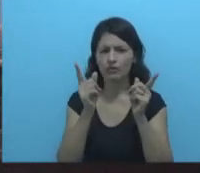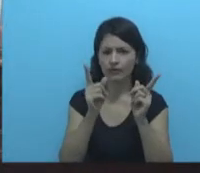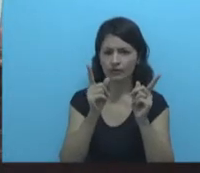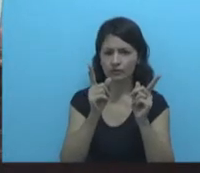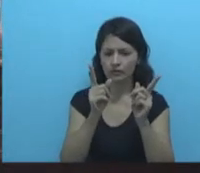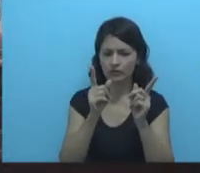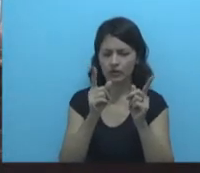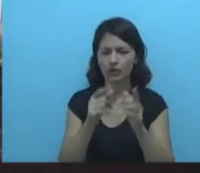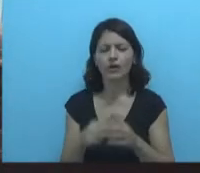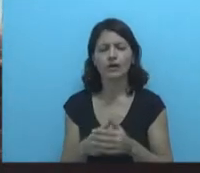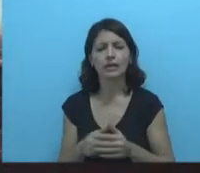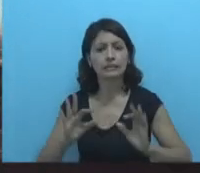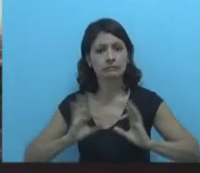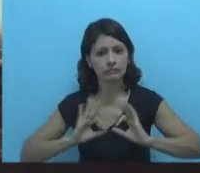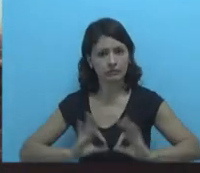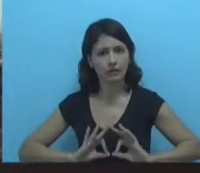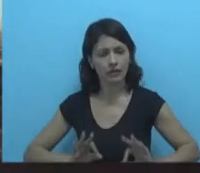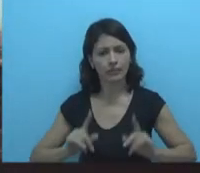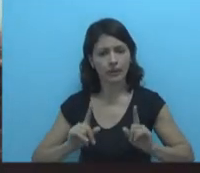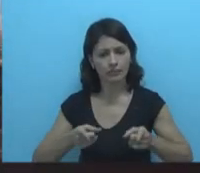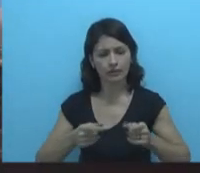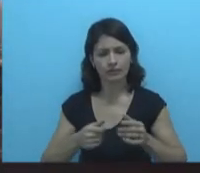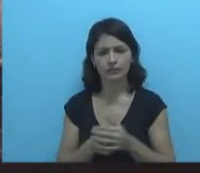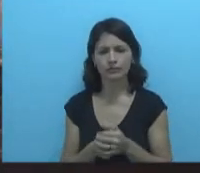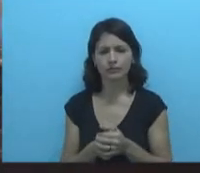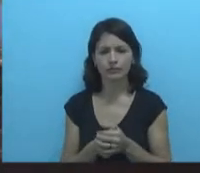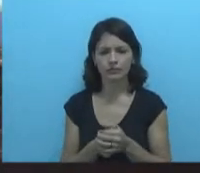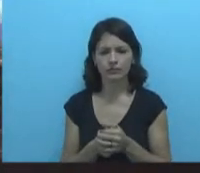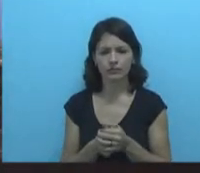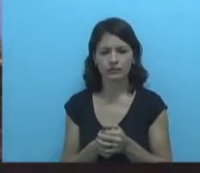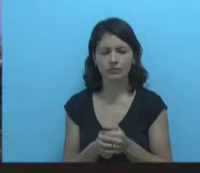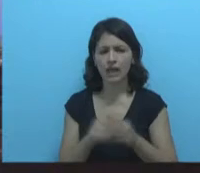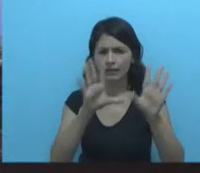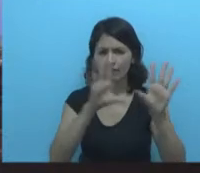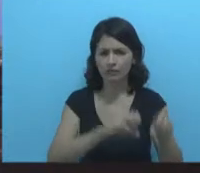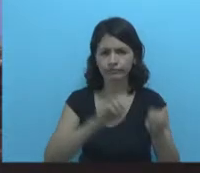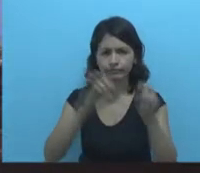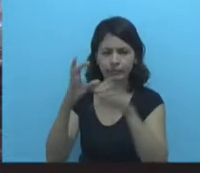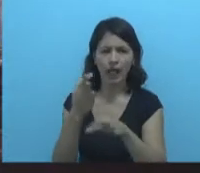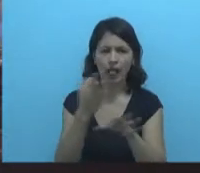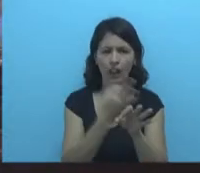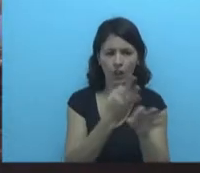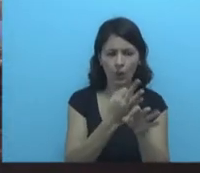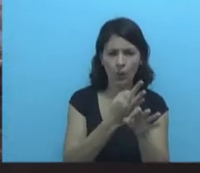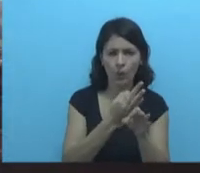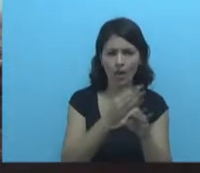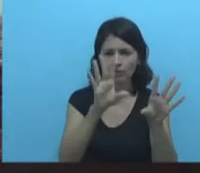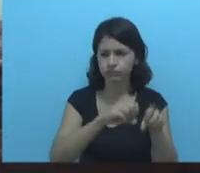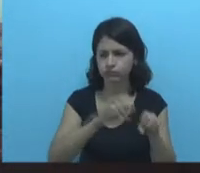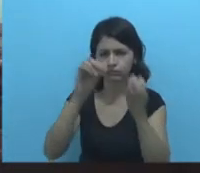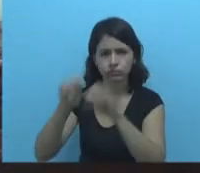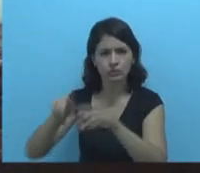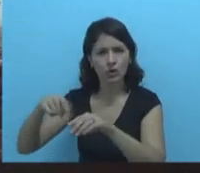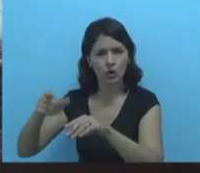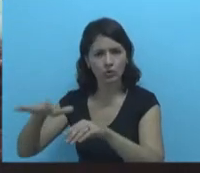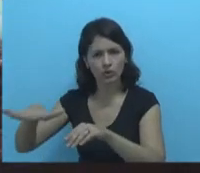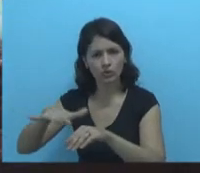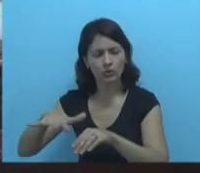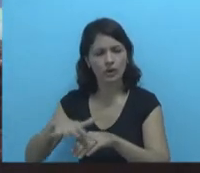docentes y asistentes escolares de un establecimiento educativo a otro. A consideración, el proyecto de